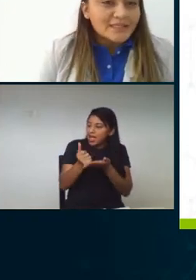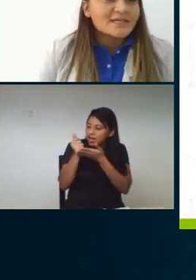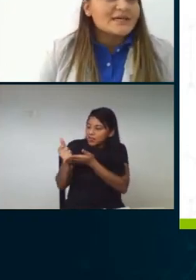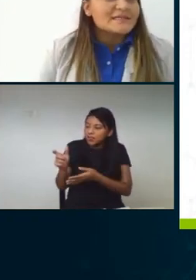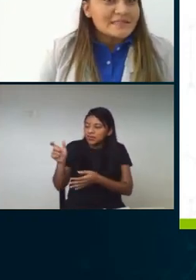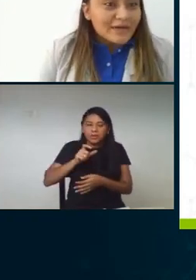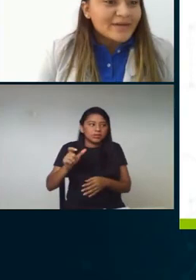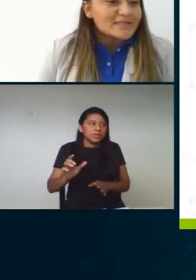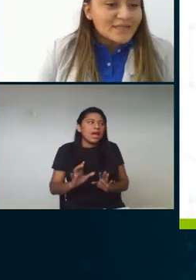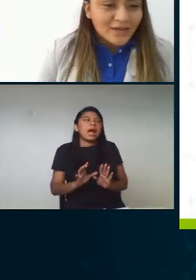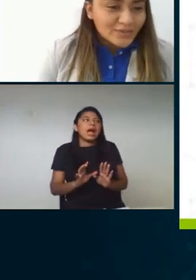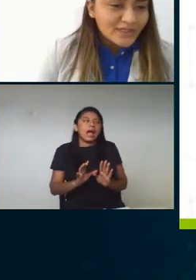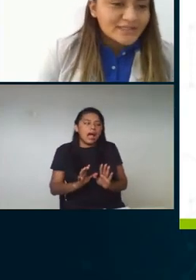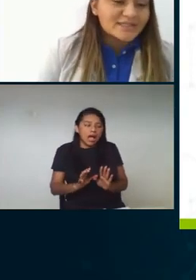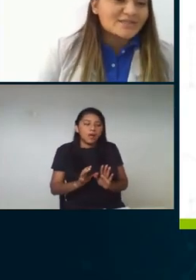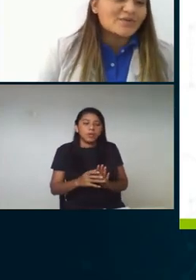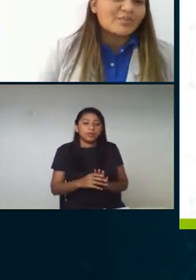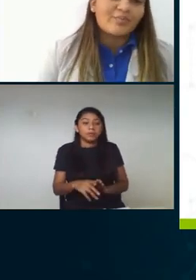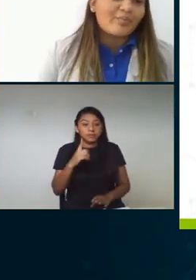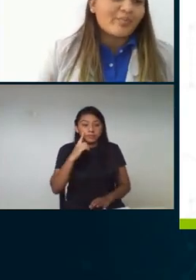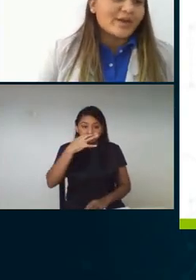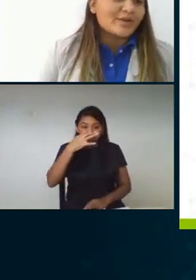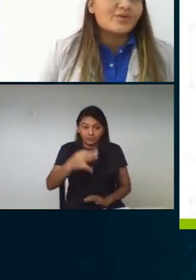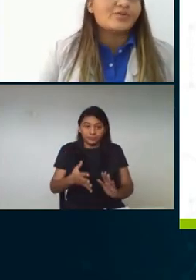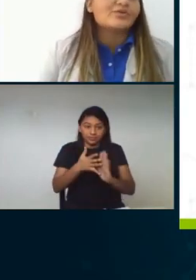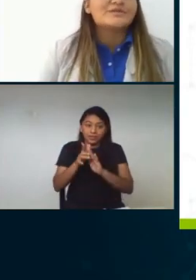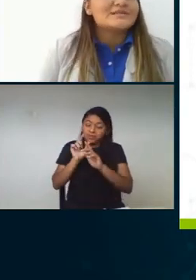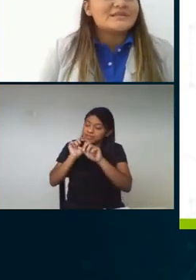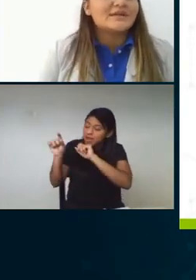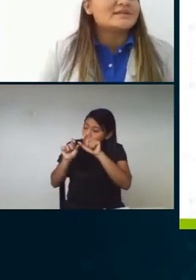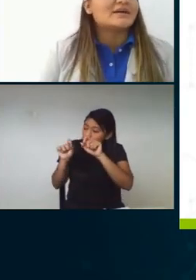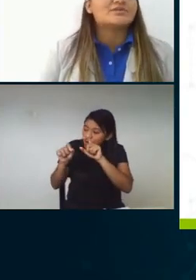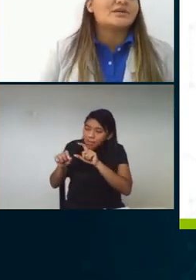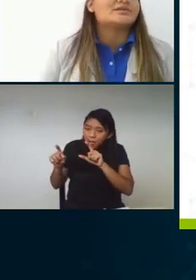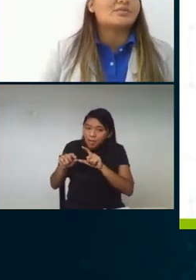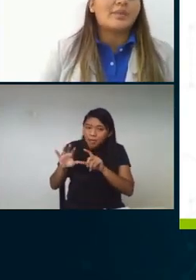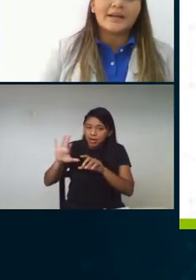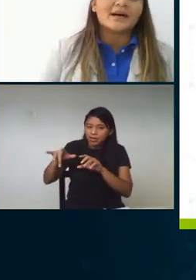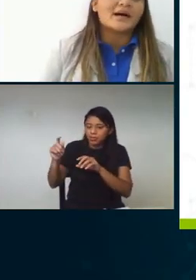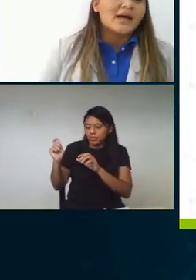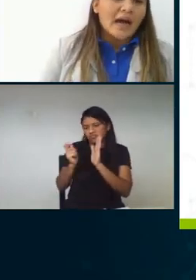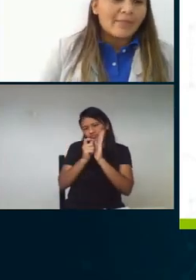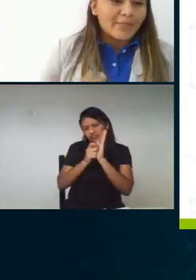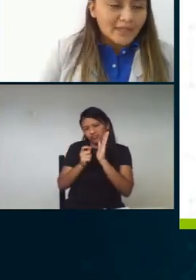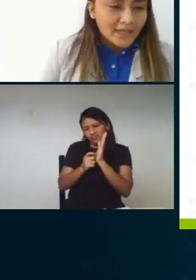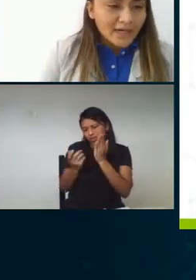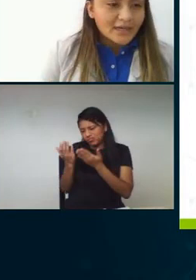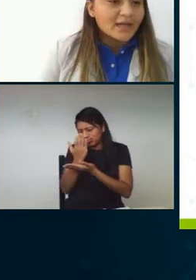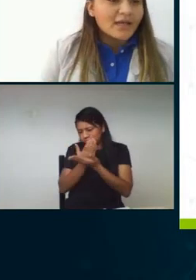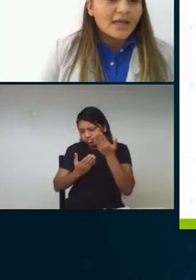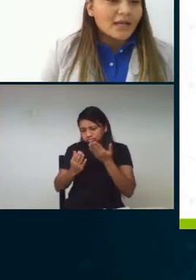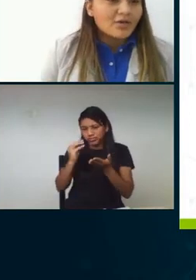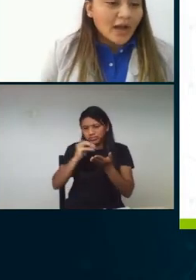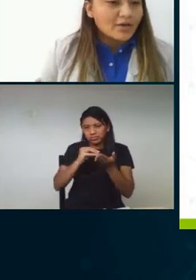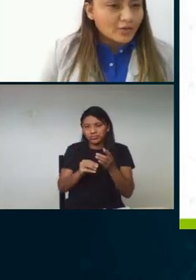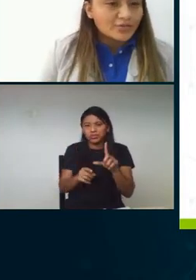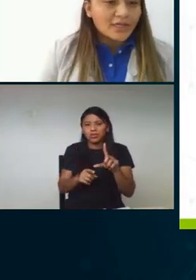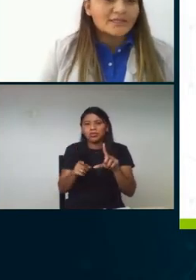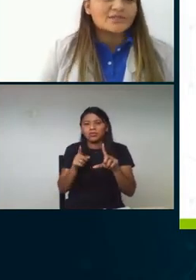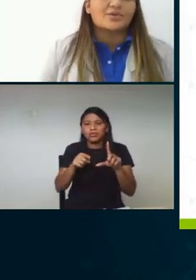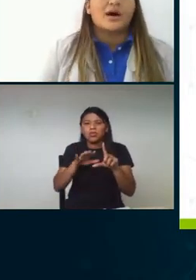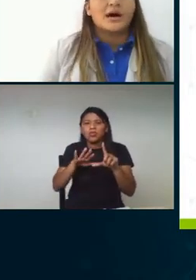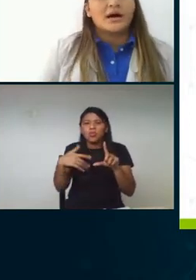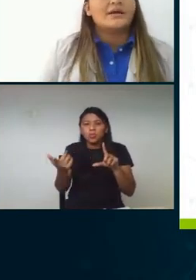97,6% de ellas saben hacer la utilización, pero no nos sensibilizamos de eso para aplicar